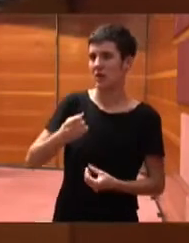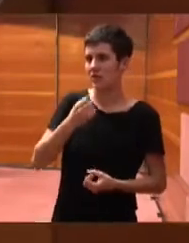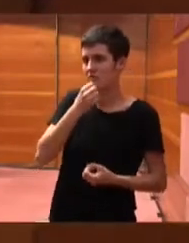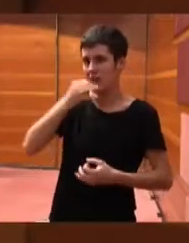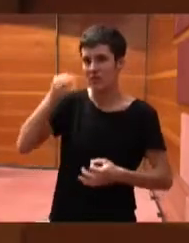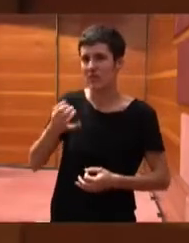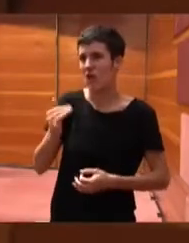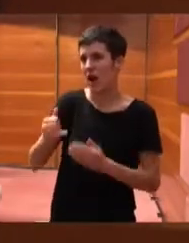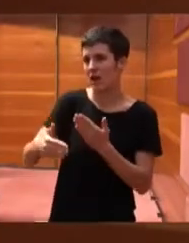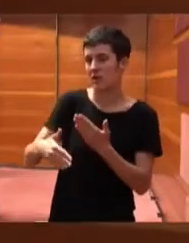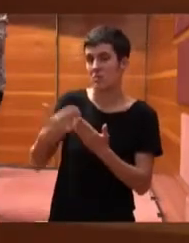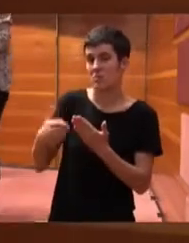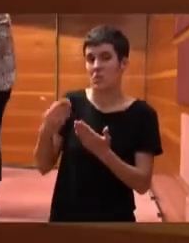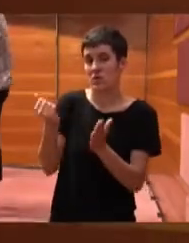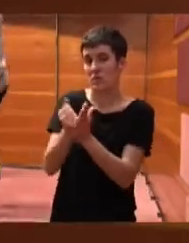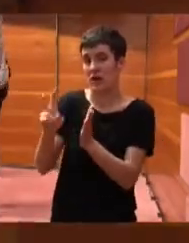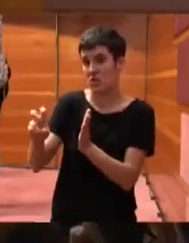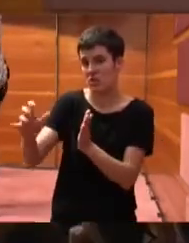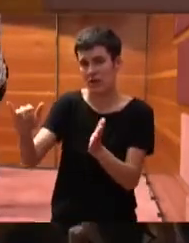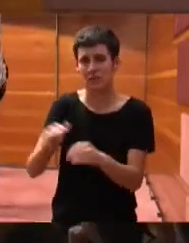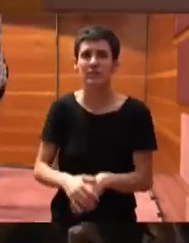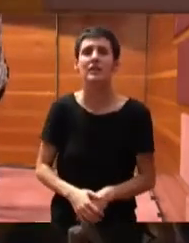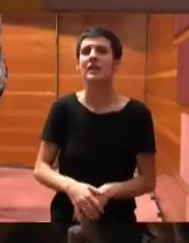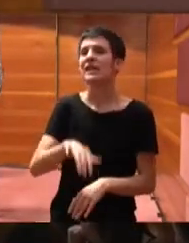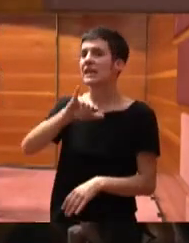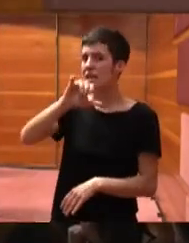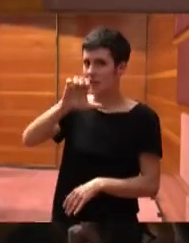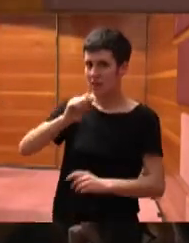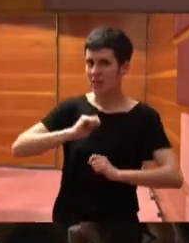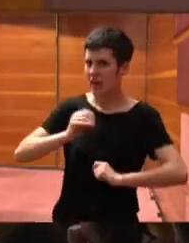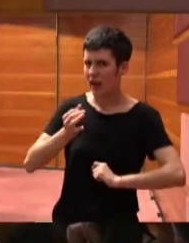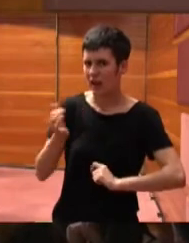tal, ¿no? ¿Vale? El IE, ¿qué me da?